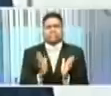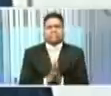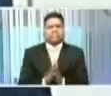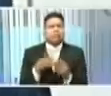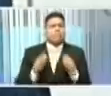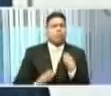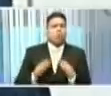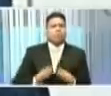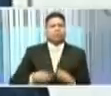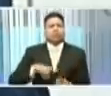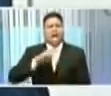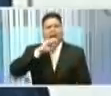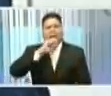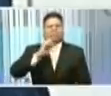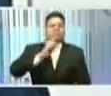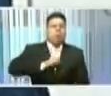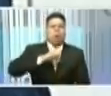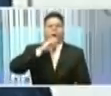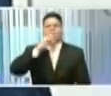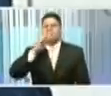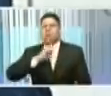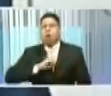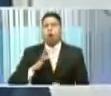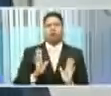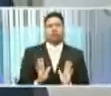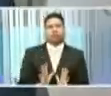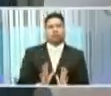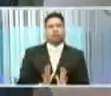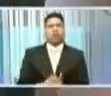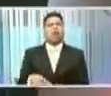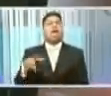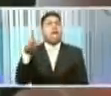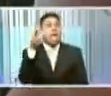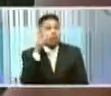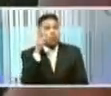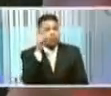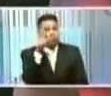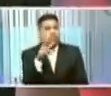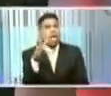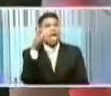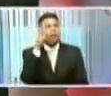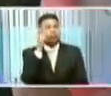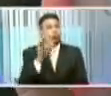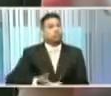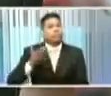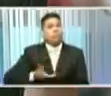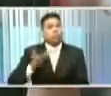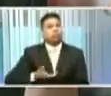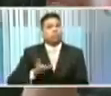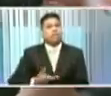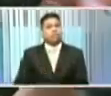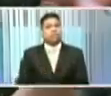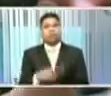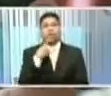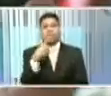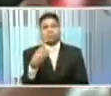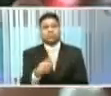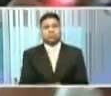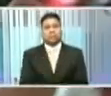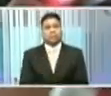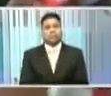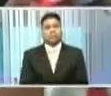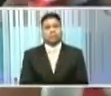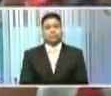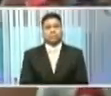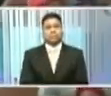lleno de odio, lleno de odio, lleno de odio. Escuchen bien esta reflexión, muy importante esto que quiero anunciar.